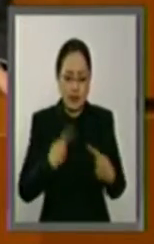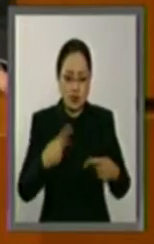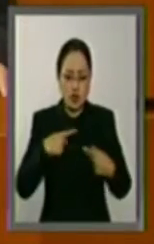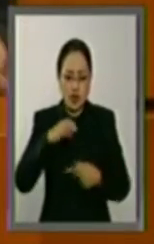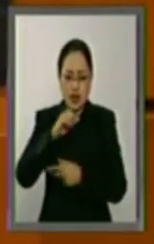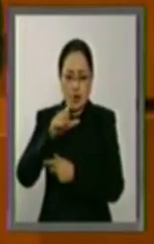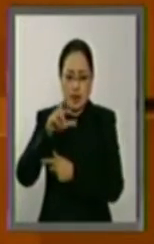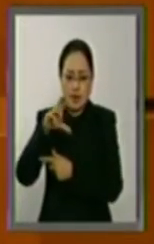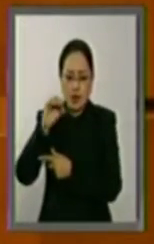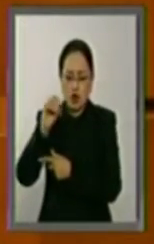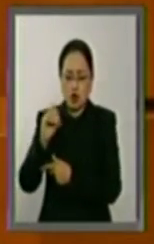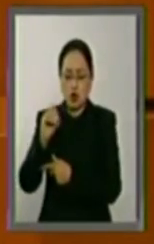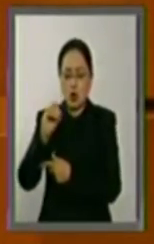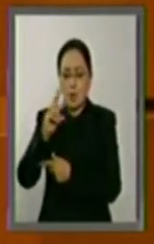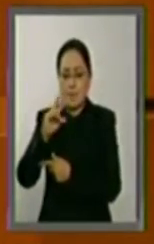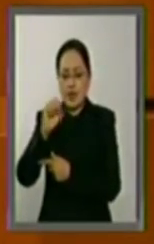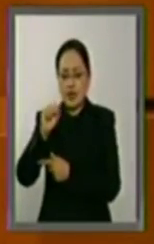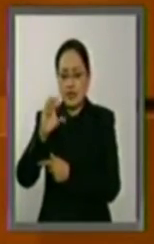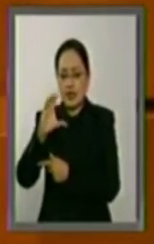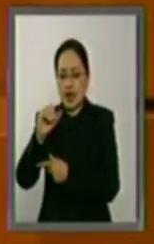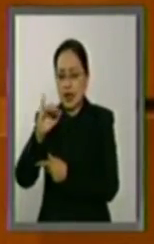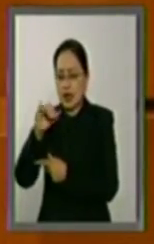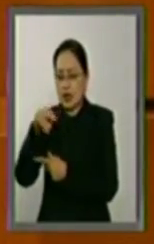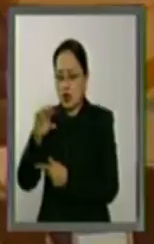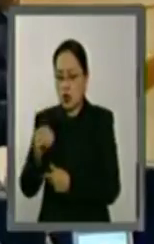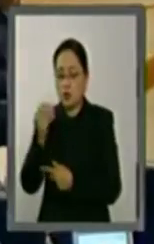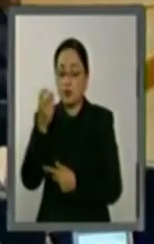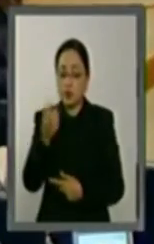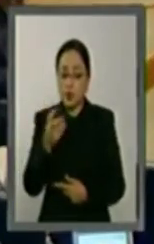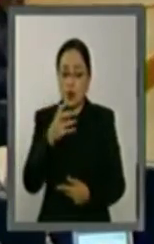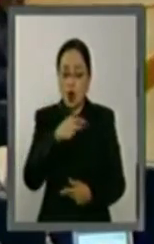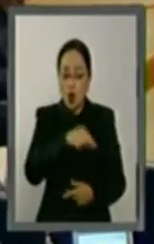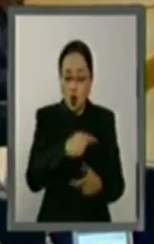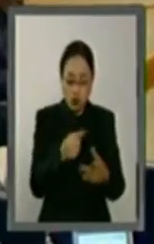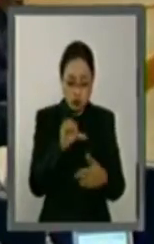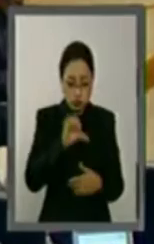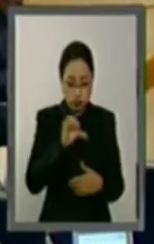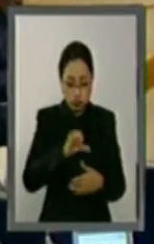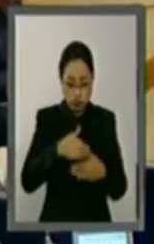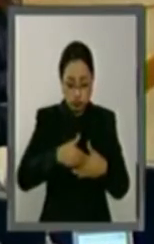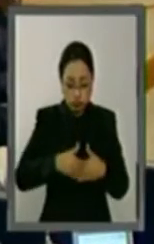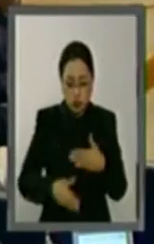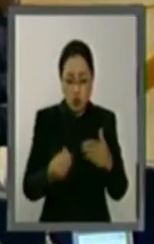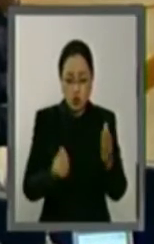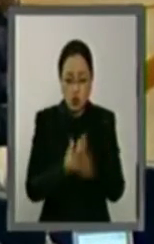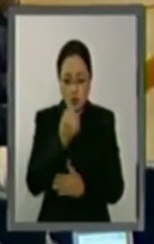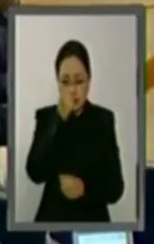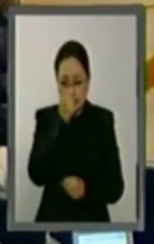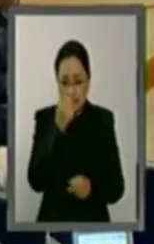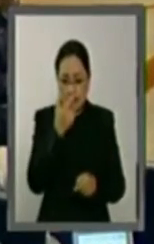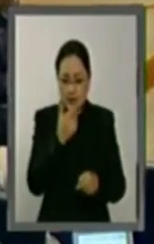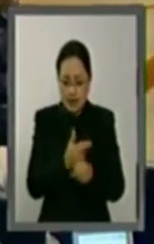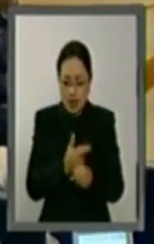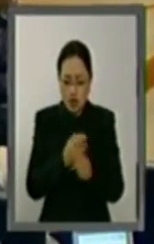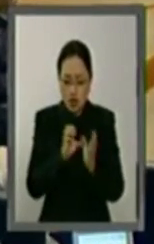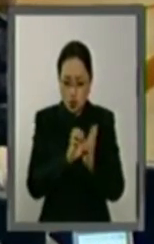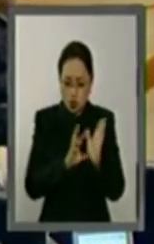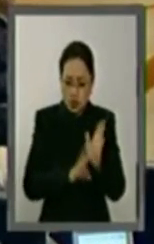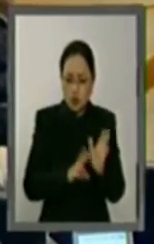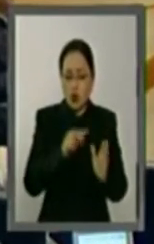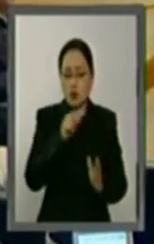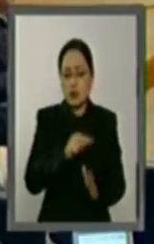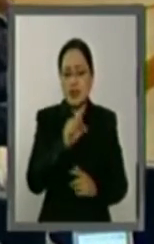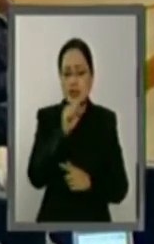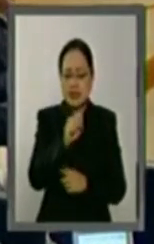Vizcaíno para convertirse a partir de hoy en el nuevo secretario ejecutivo